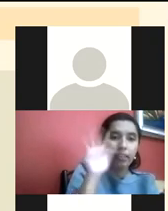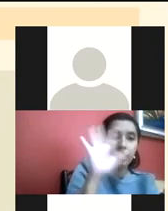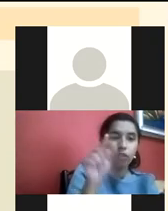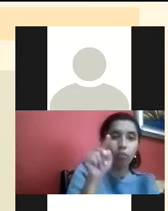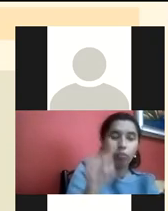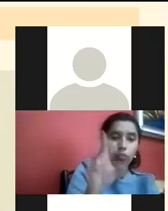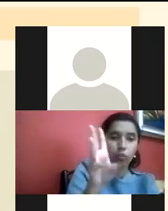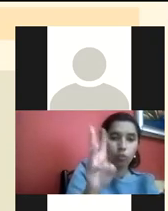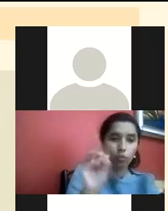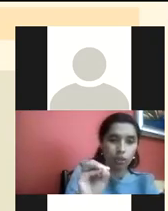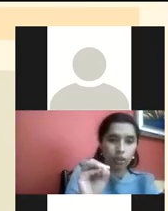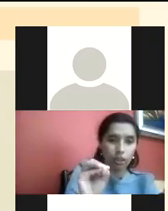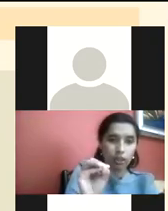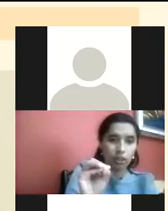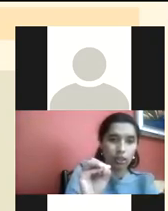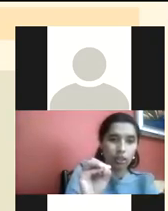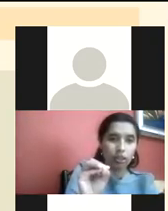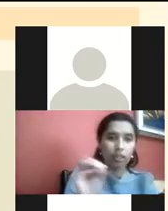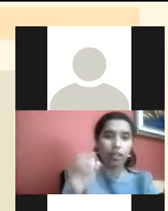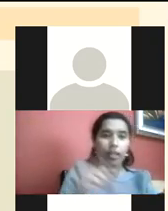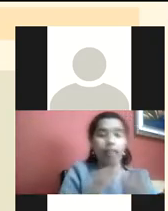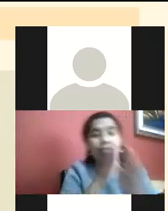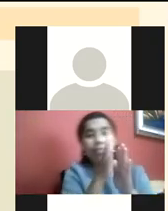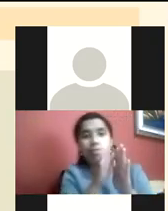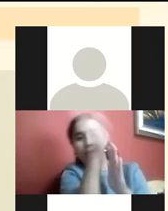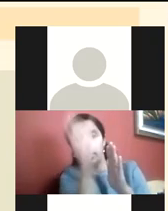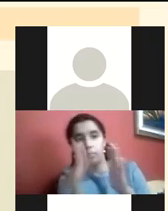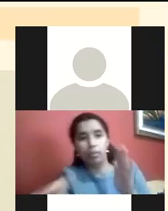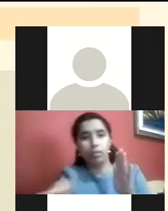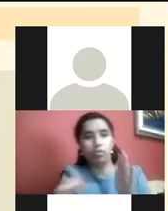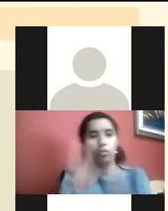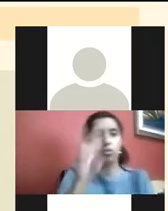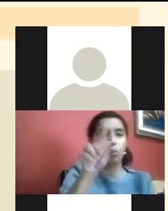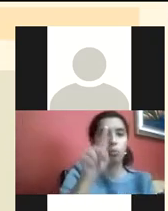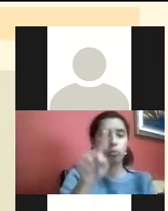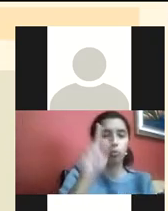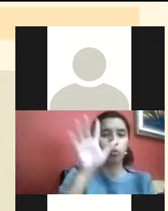La desviación estándar me parece que hemos dicho que era 2.5.